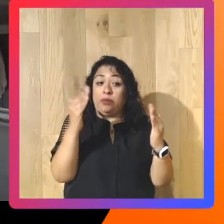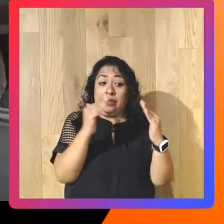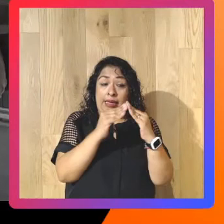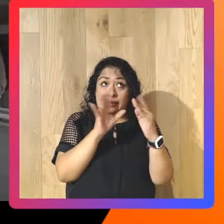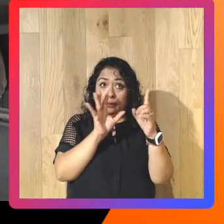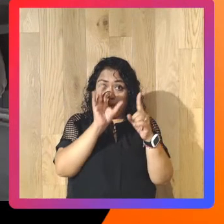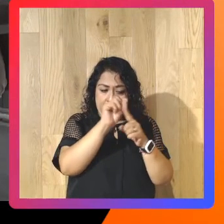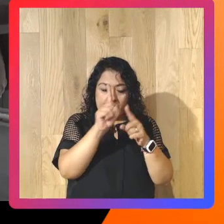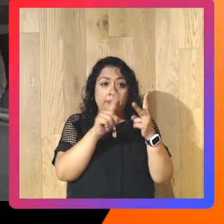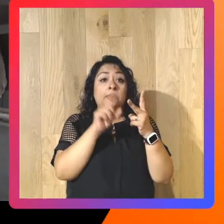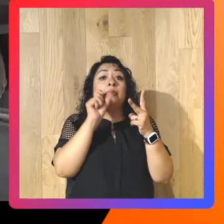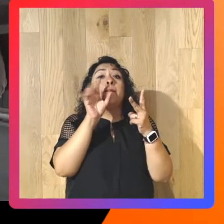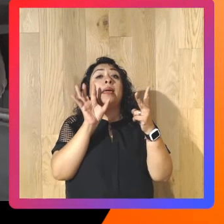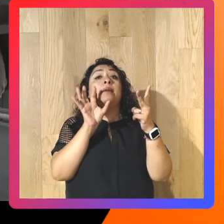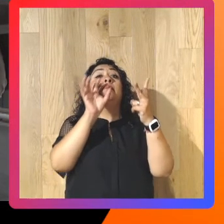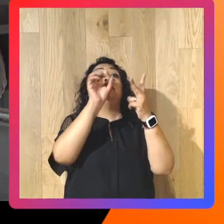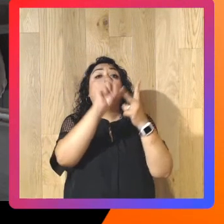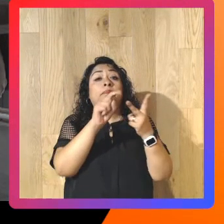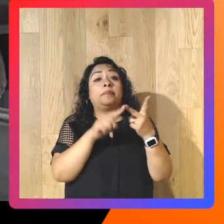vivienda, pero es un reto